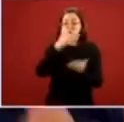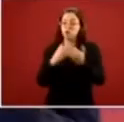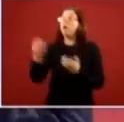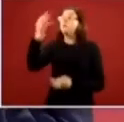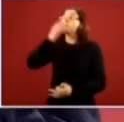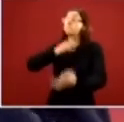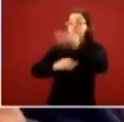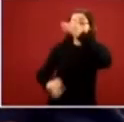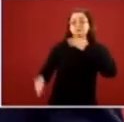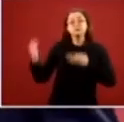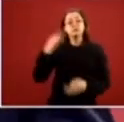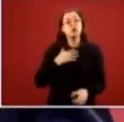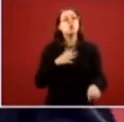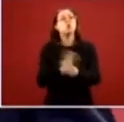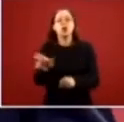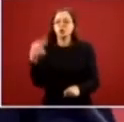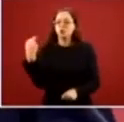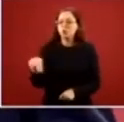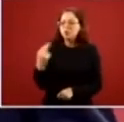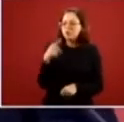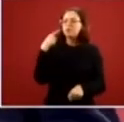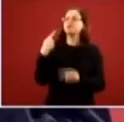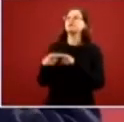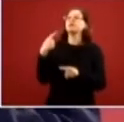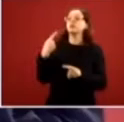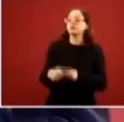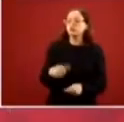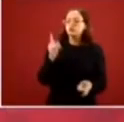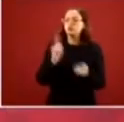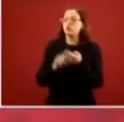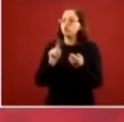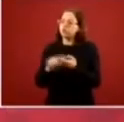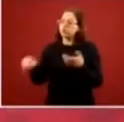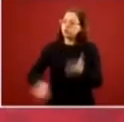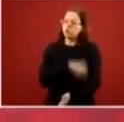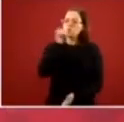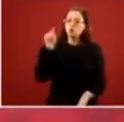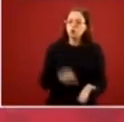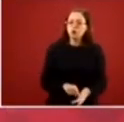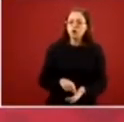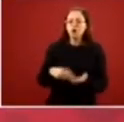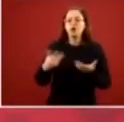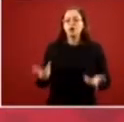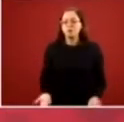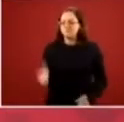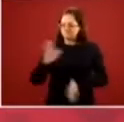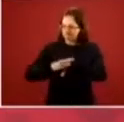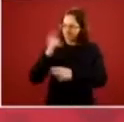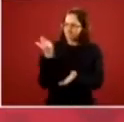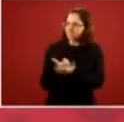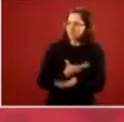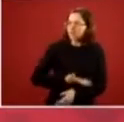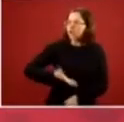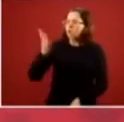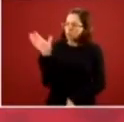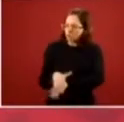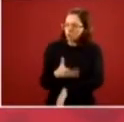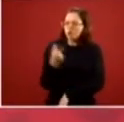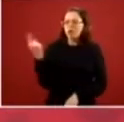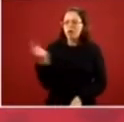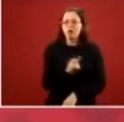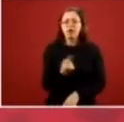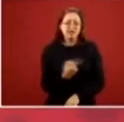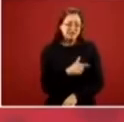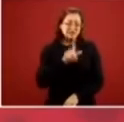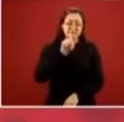traigan los nombres. ¿Y en dónde es que subieron la cuota de